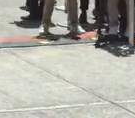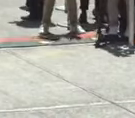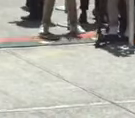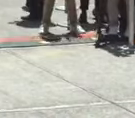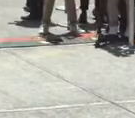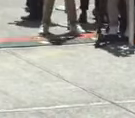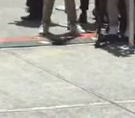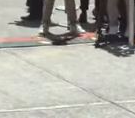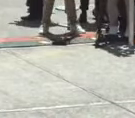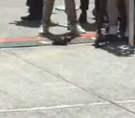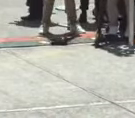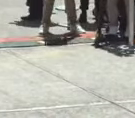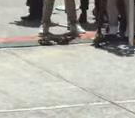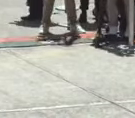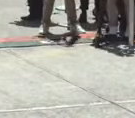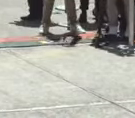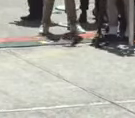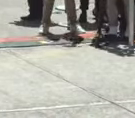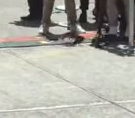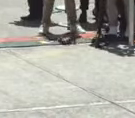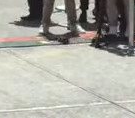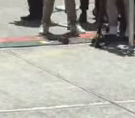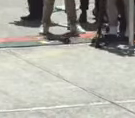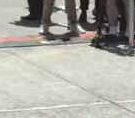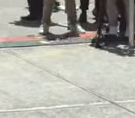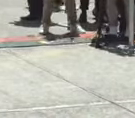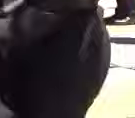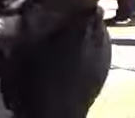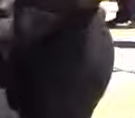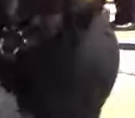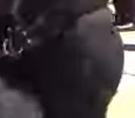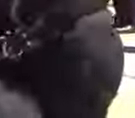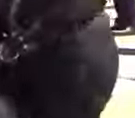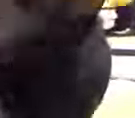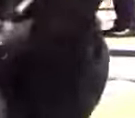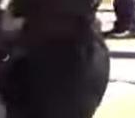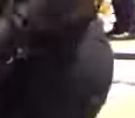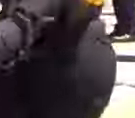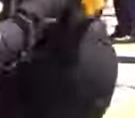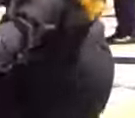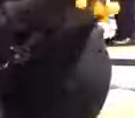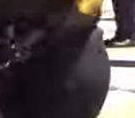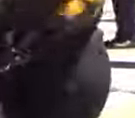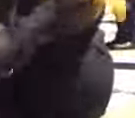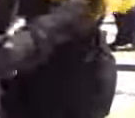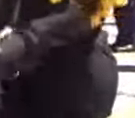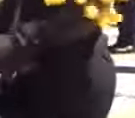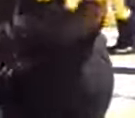Thank you.